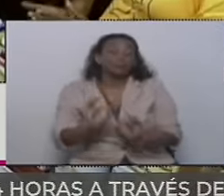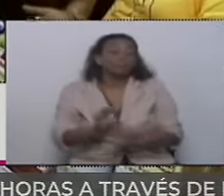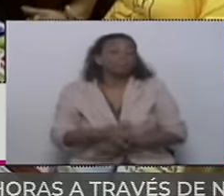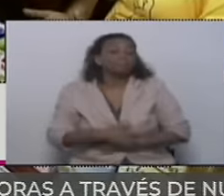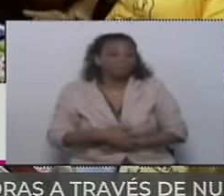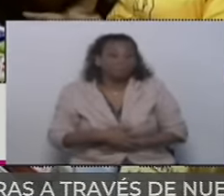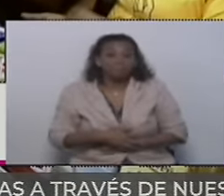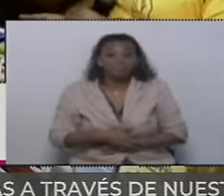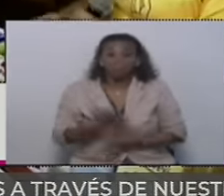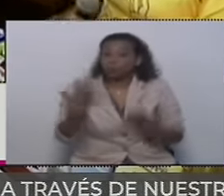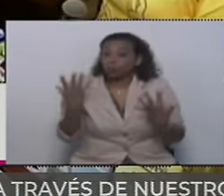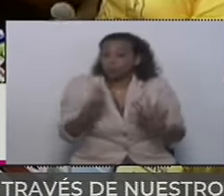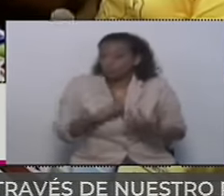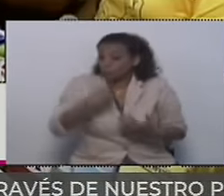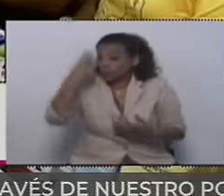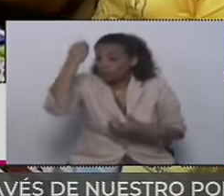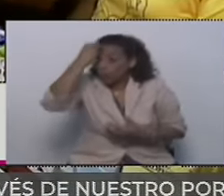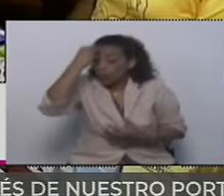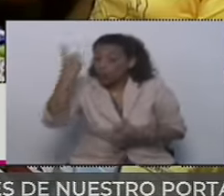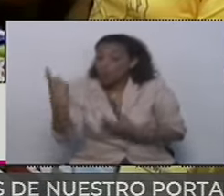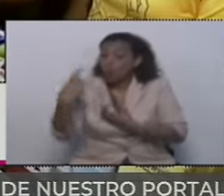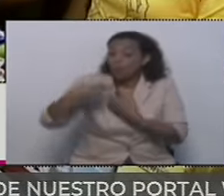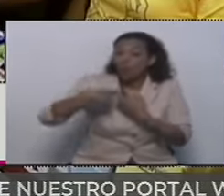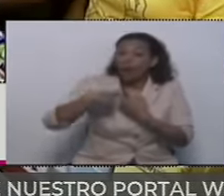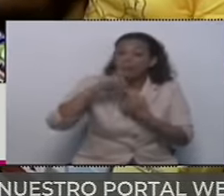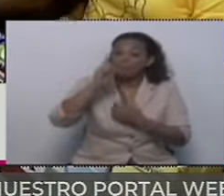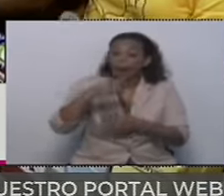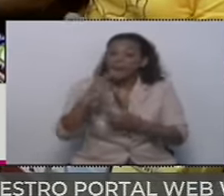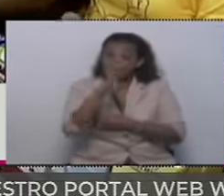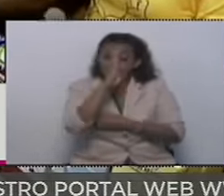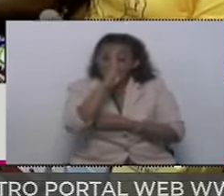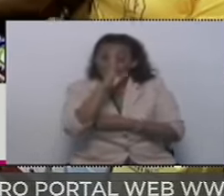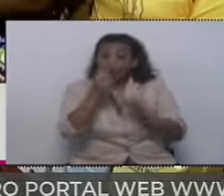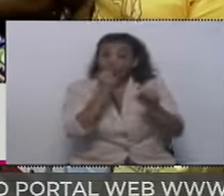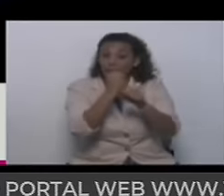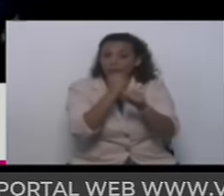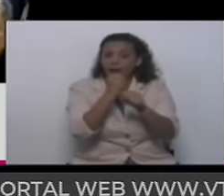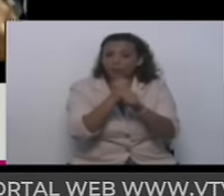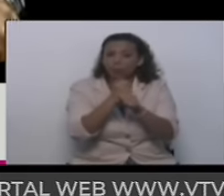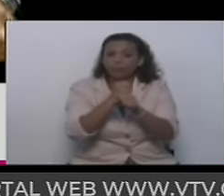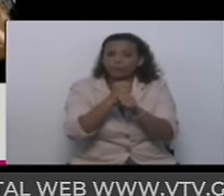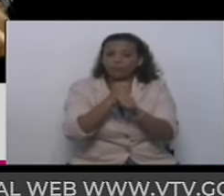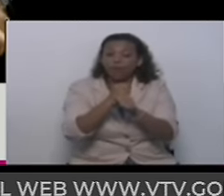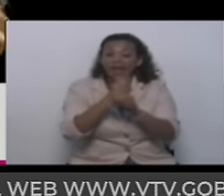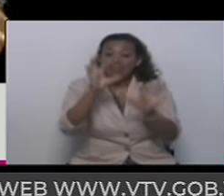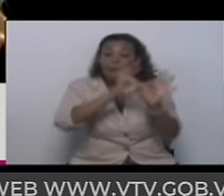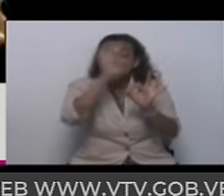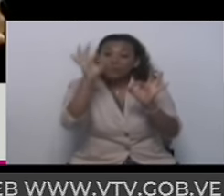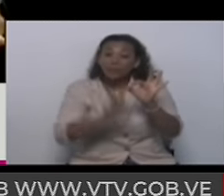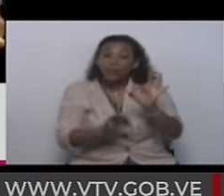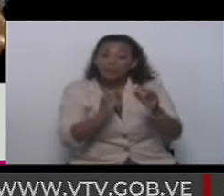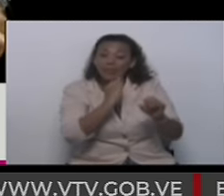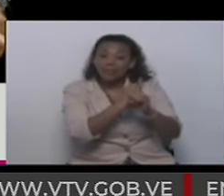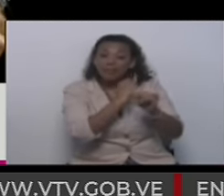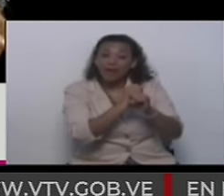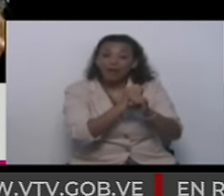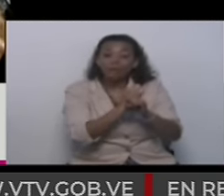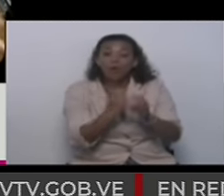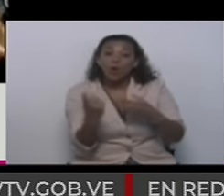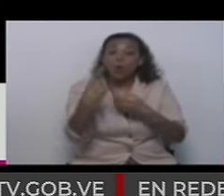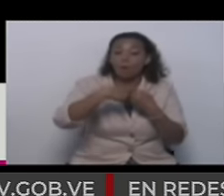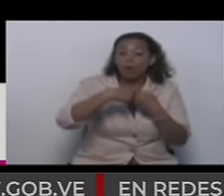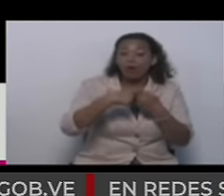Yo inclusive incorporaría todos los bancos, el Banco de los Trabajadores, Banco Digital de los Trabajadores, mira,